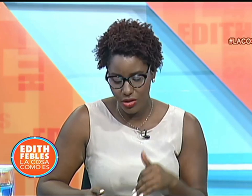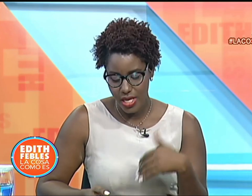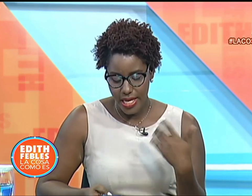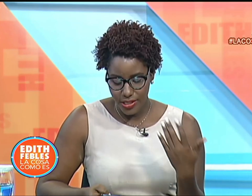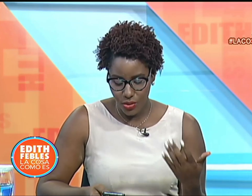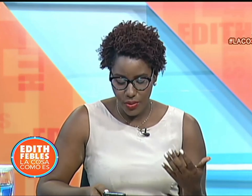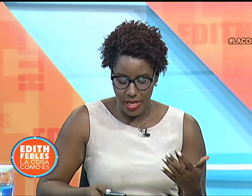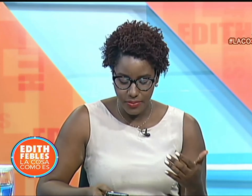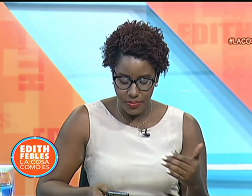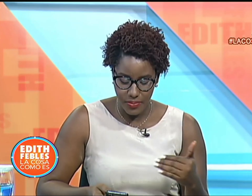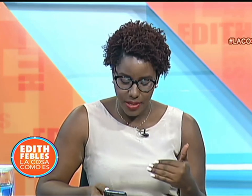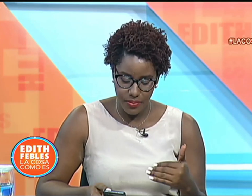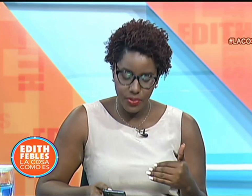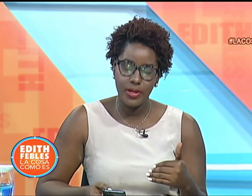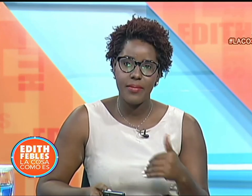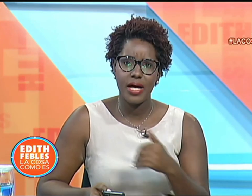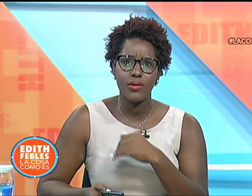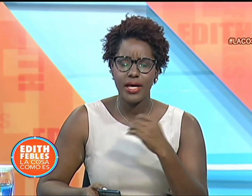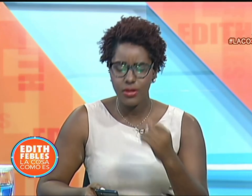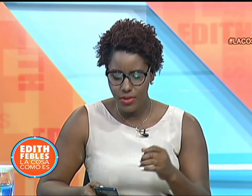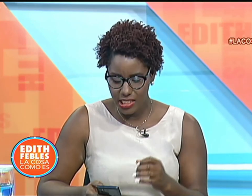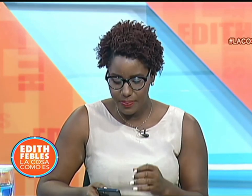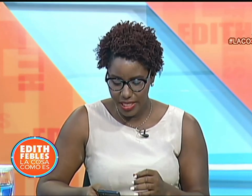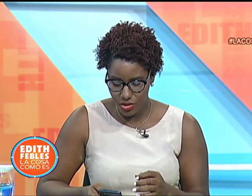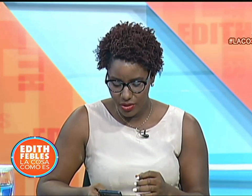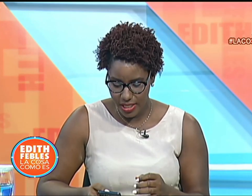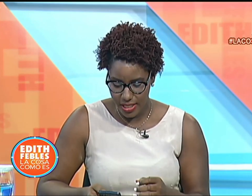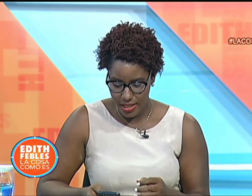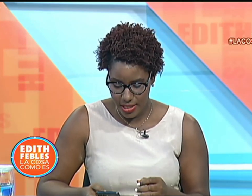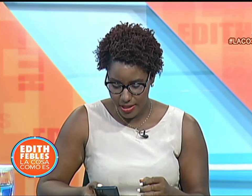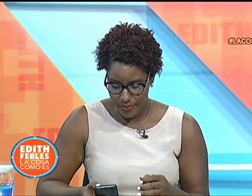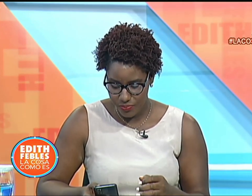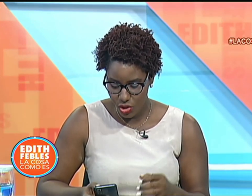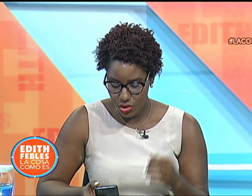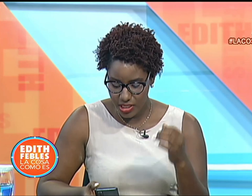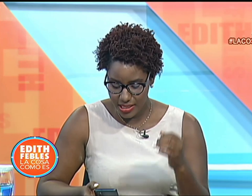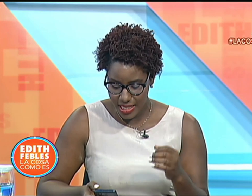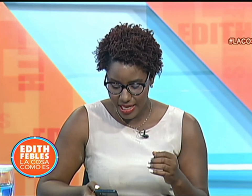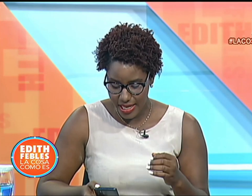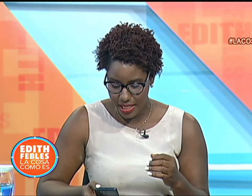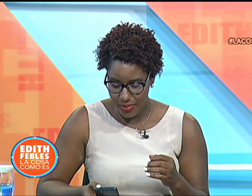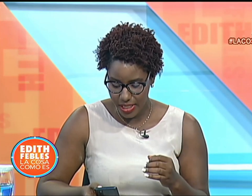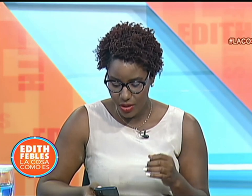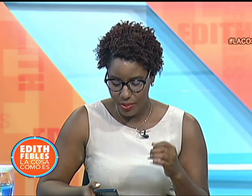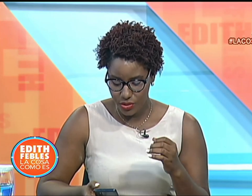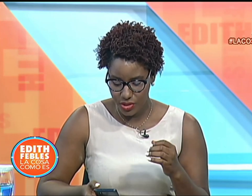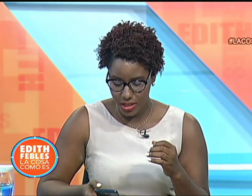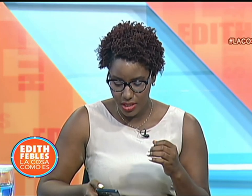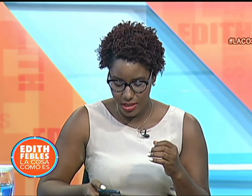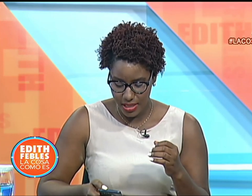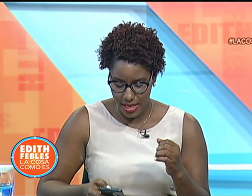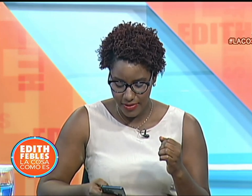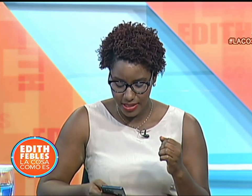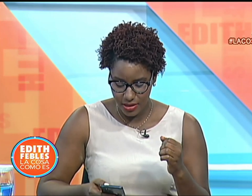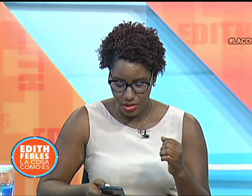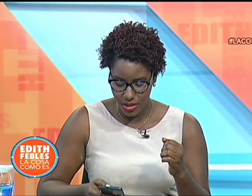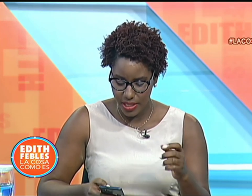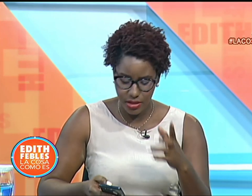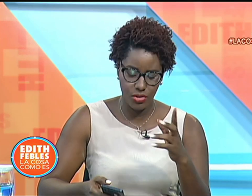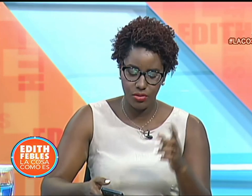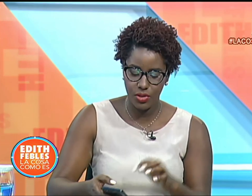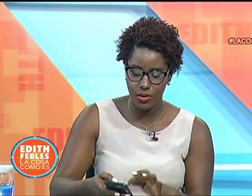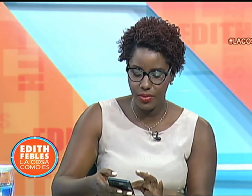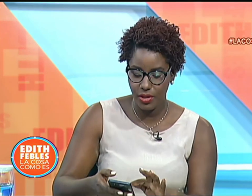momento, estuvo bien, bien programado. Hay un aspecto que no se destaca en el video, pero sí, deja ver si lo tengo